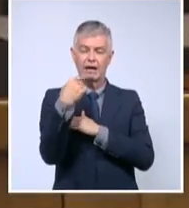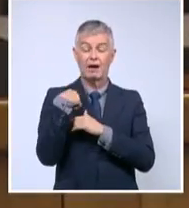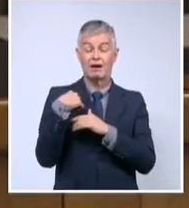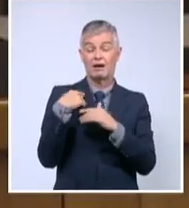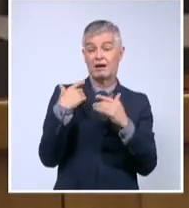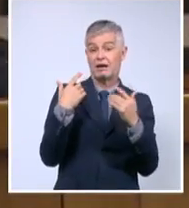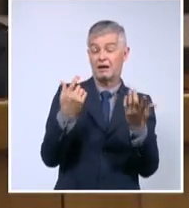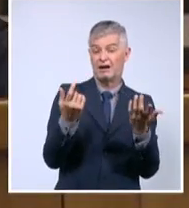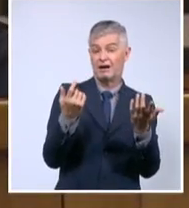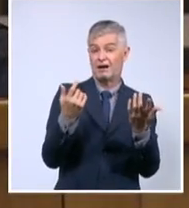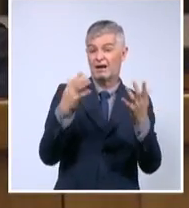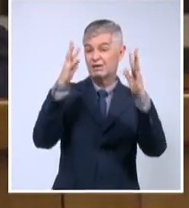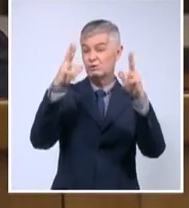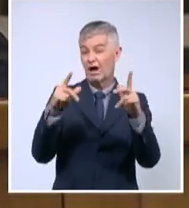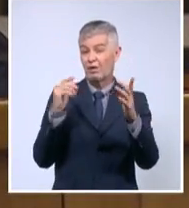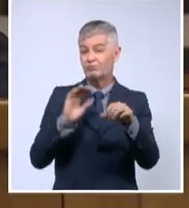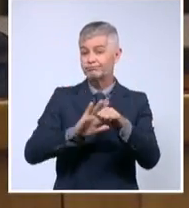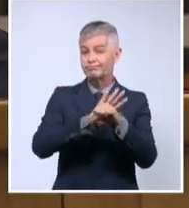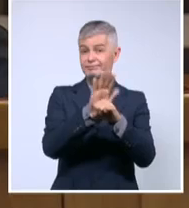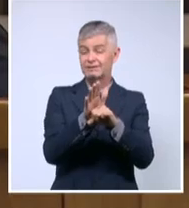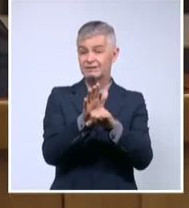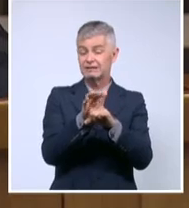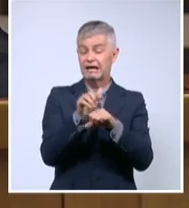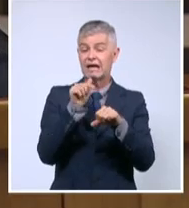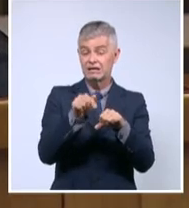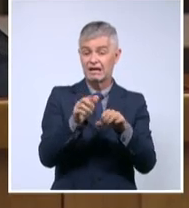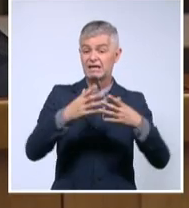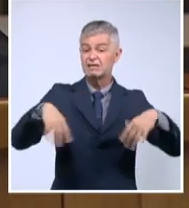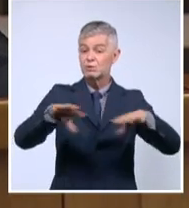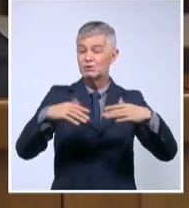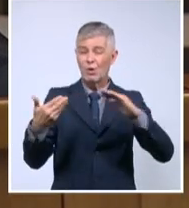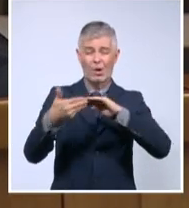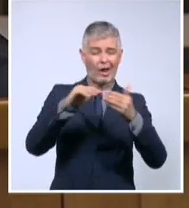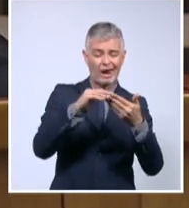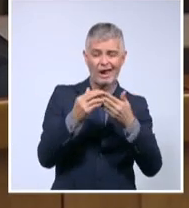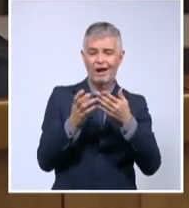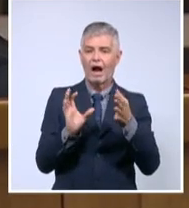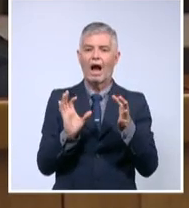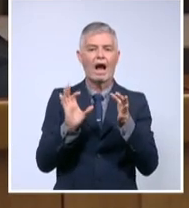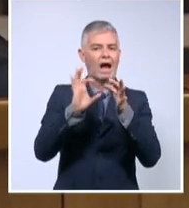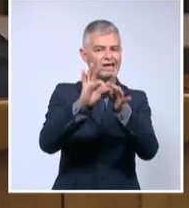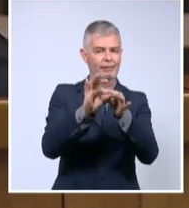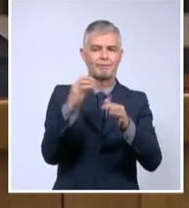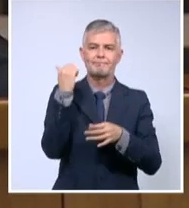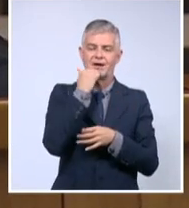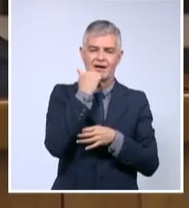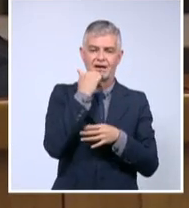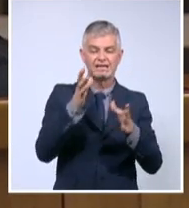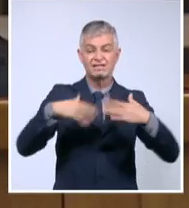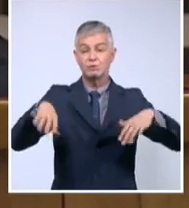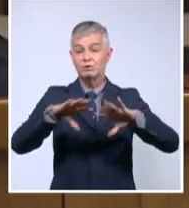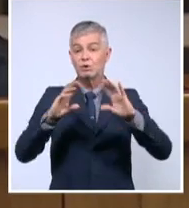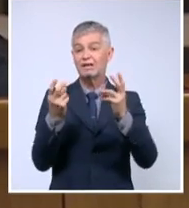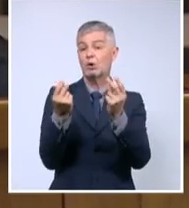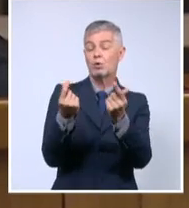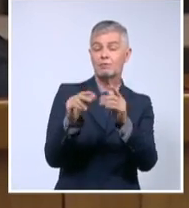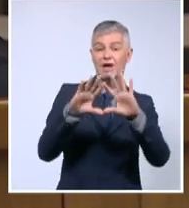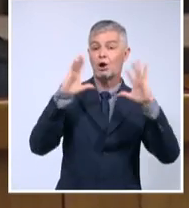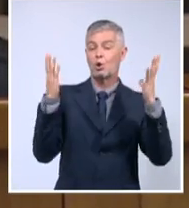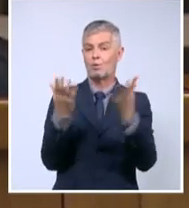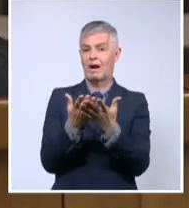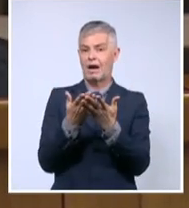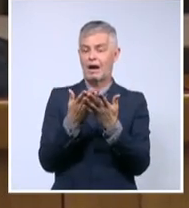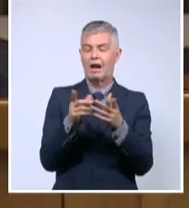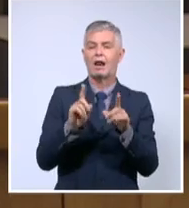pandemia que agravó las contradicciones ya existentes en el mundo y las tensiones de una economía global que tendía a la